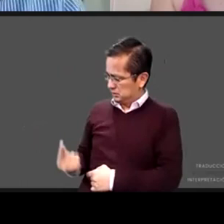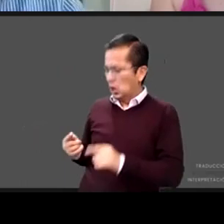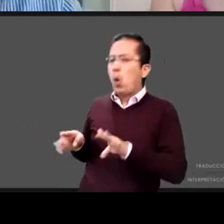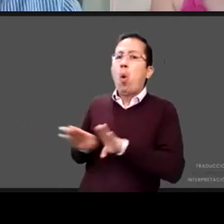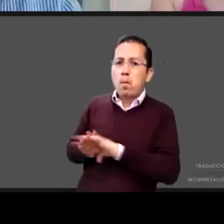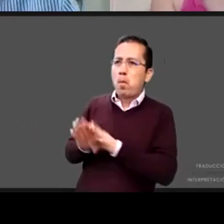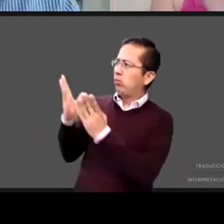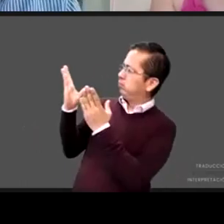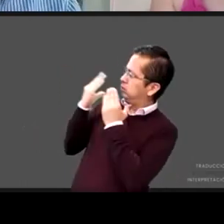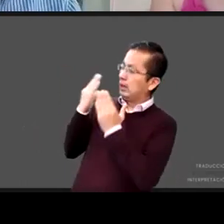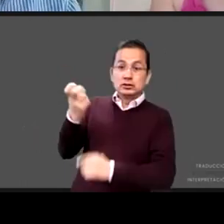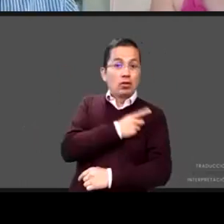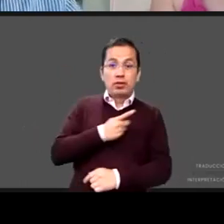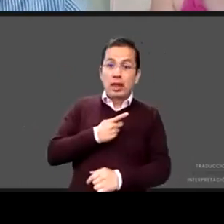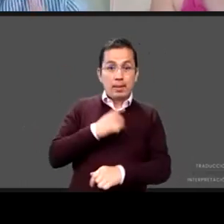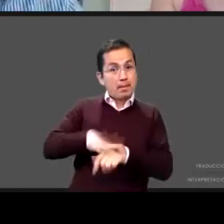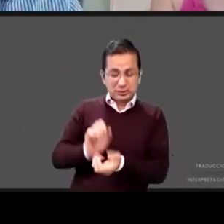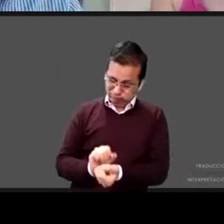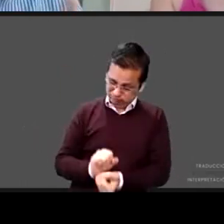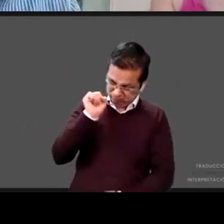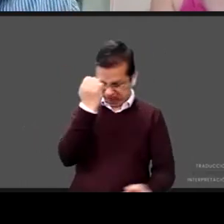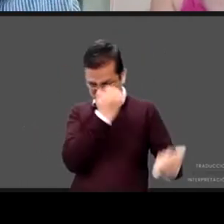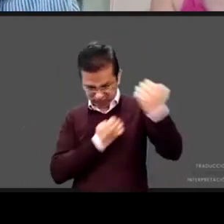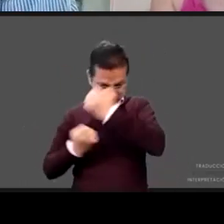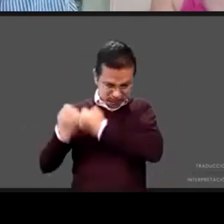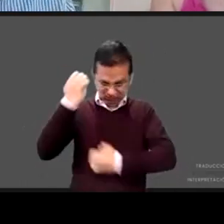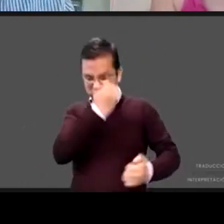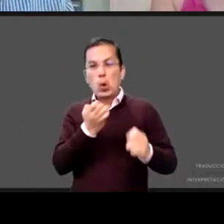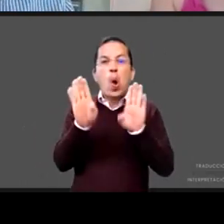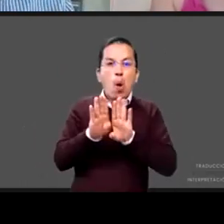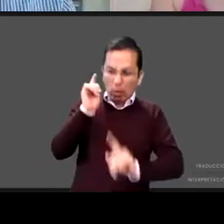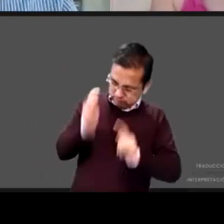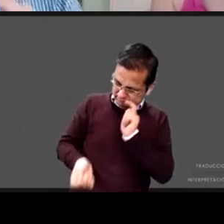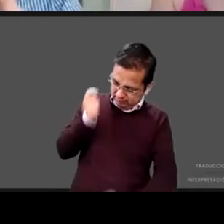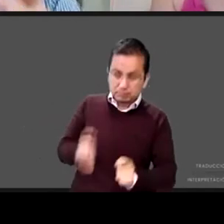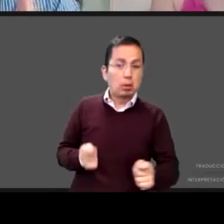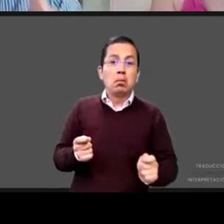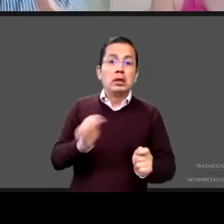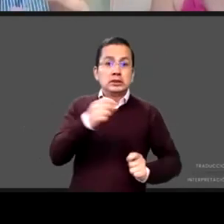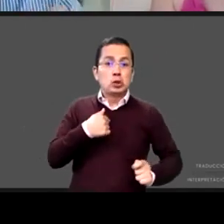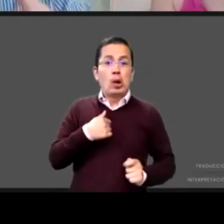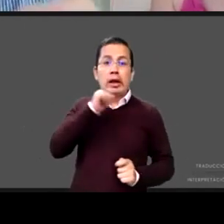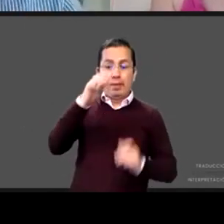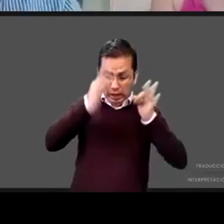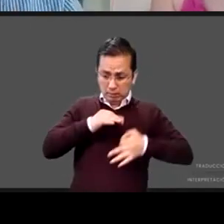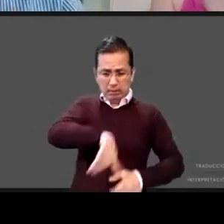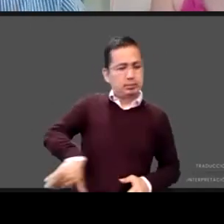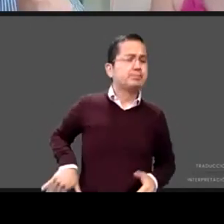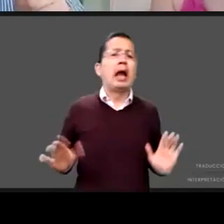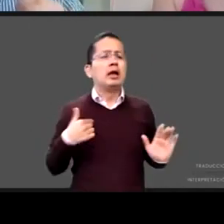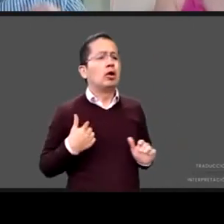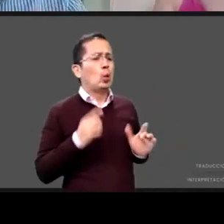me convertiré en un legislador, en una legisladora que en lugar de hacer cosas con el poder que me otorga el